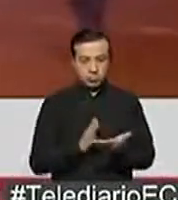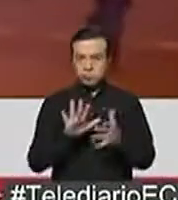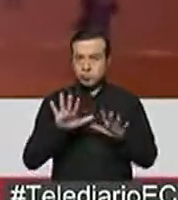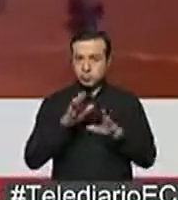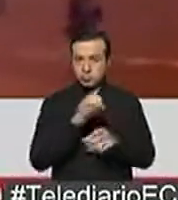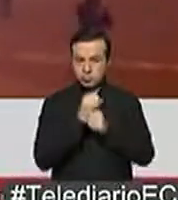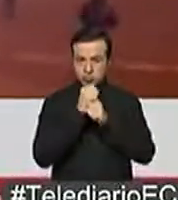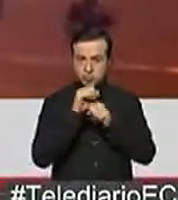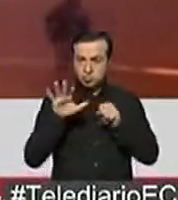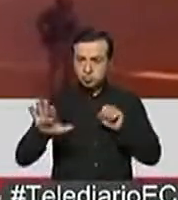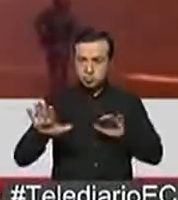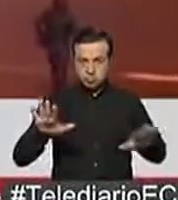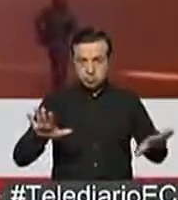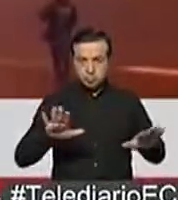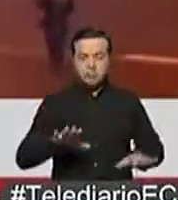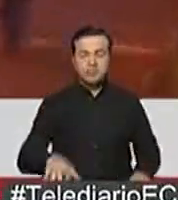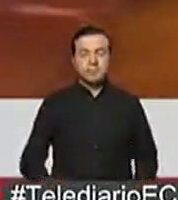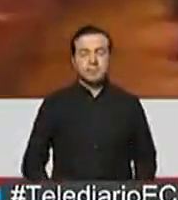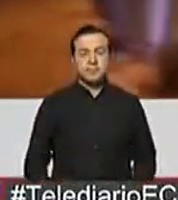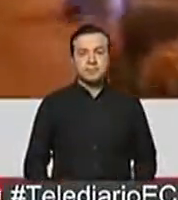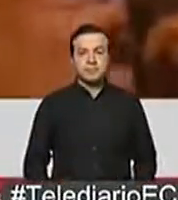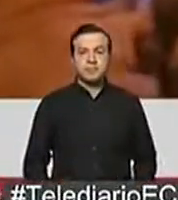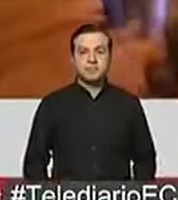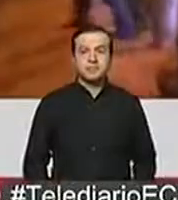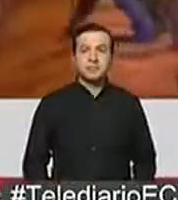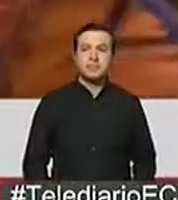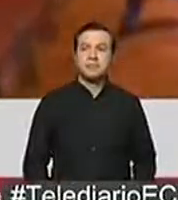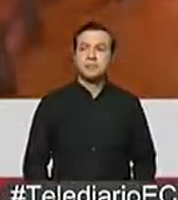seguridad en ese sector.